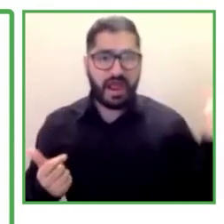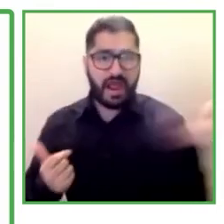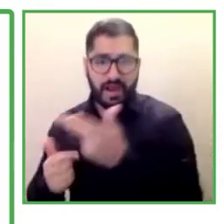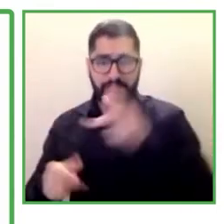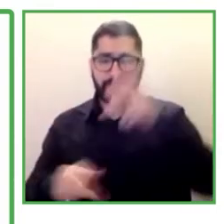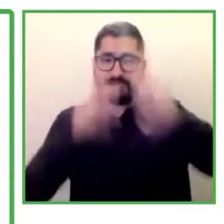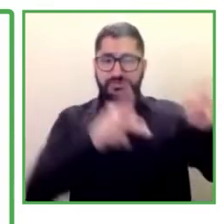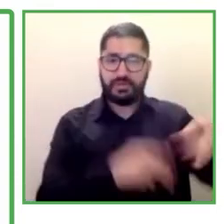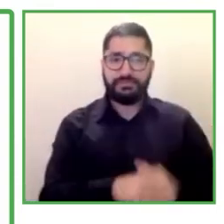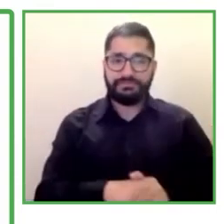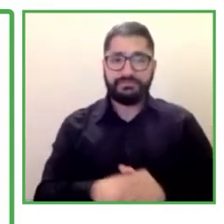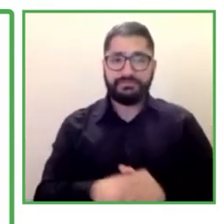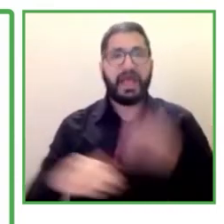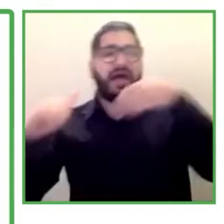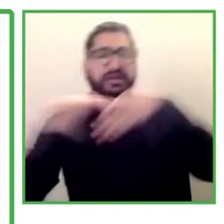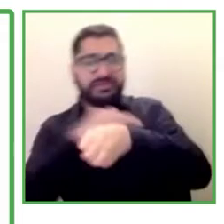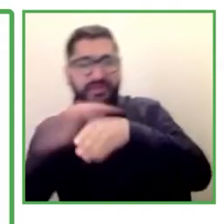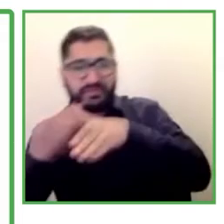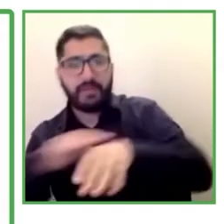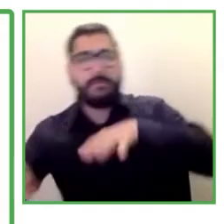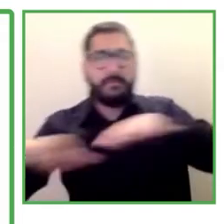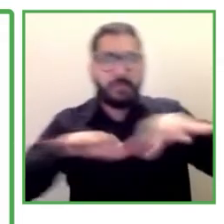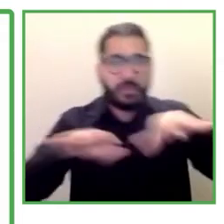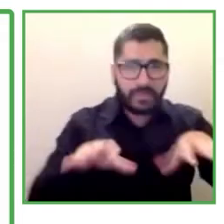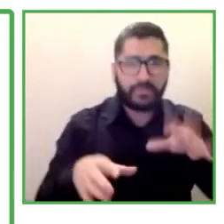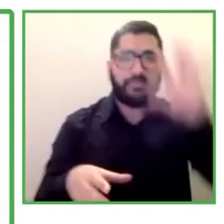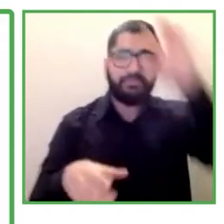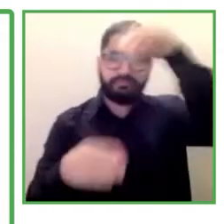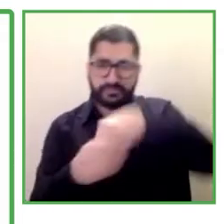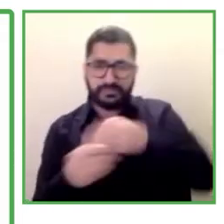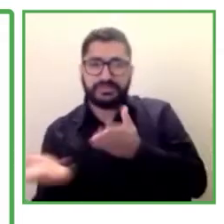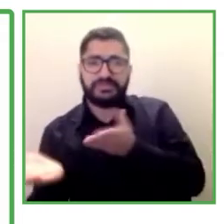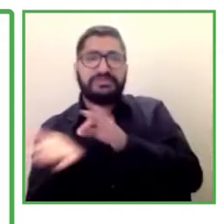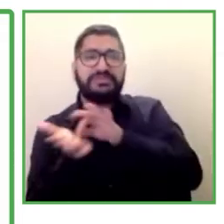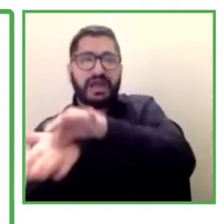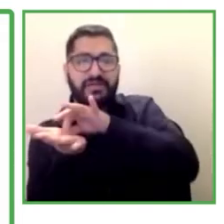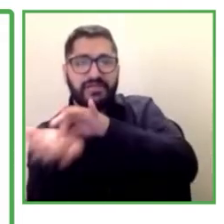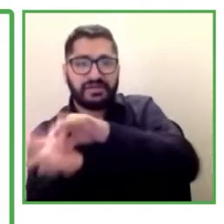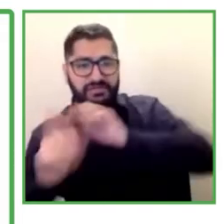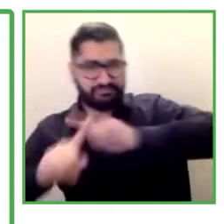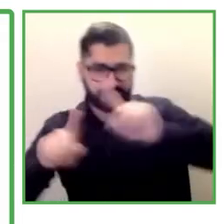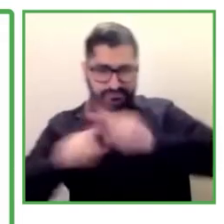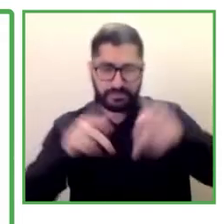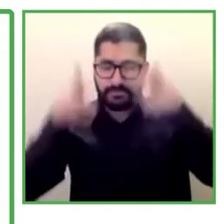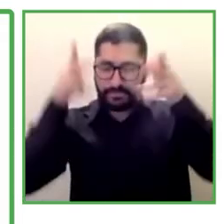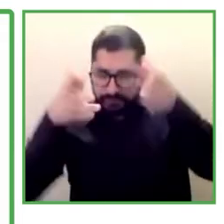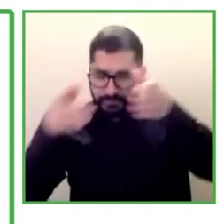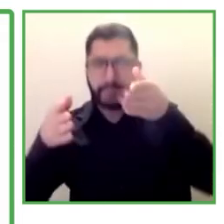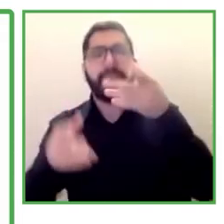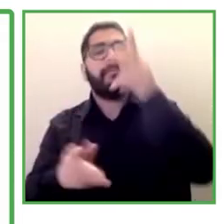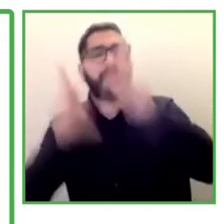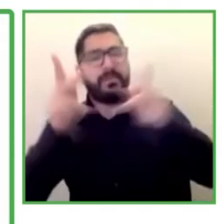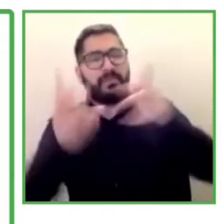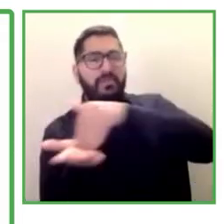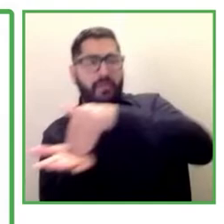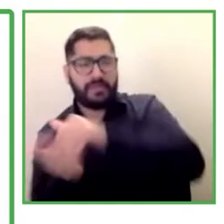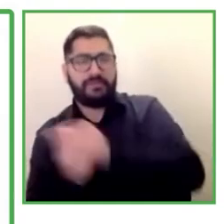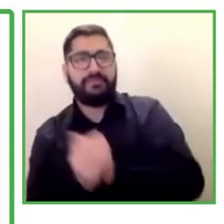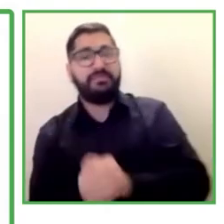servicios para las poblaciones más vulnerables. Todo esto nosotros lo hacemos a través de tres pilares, que son el